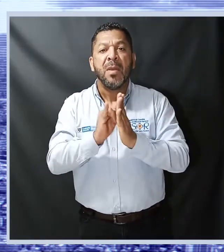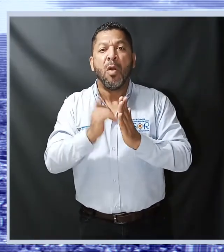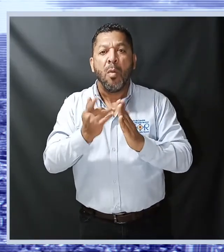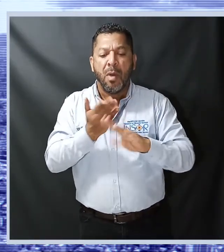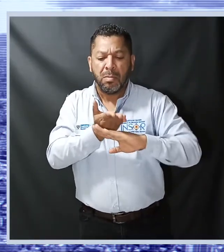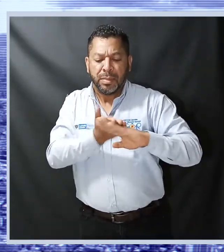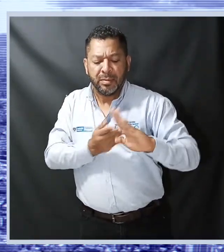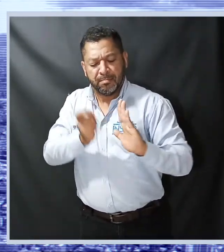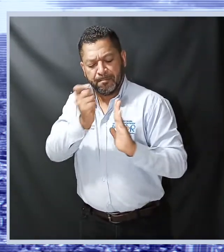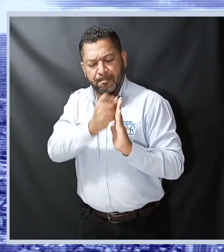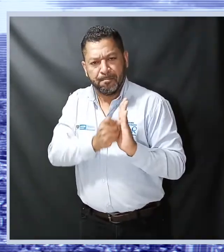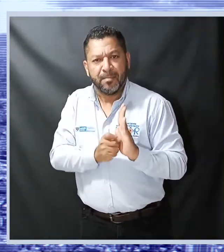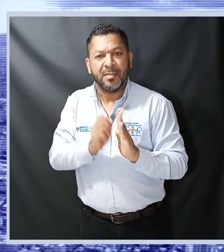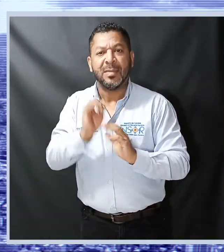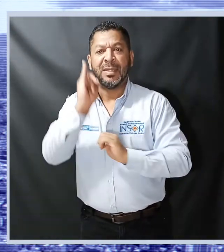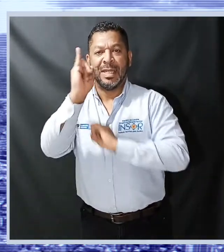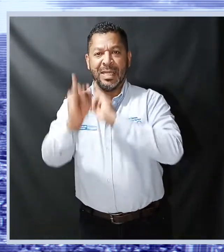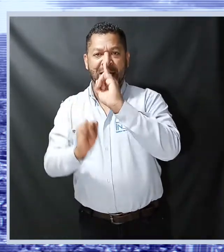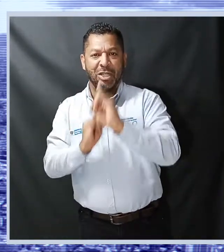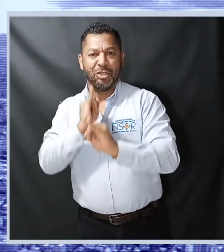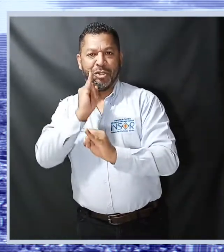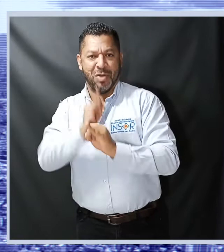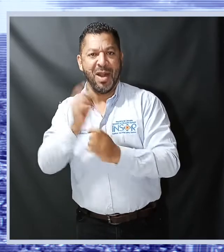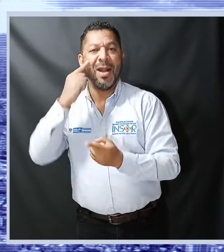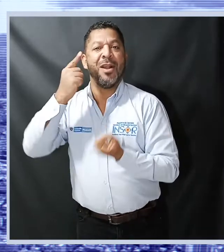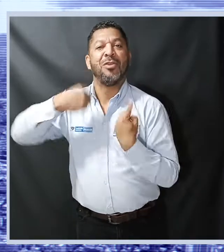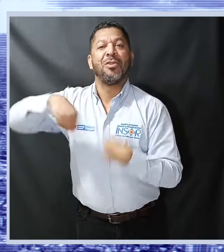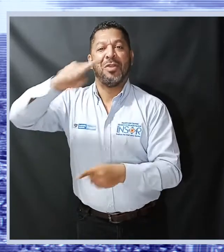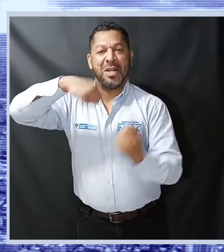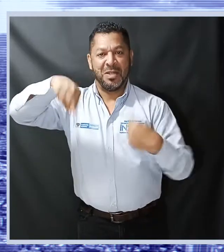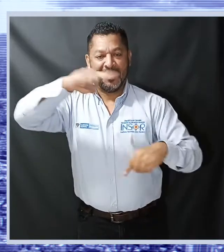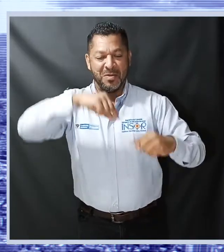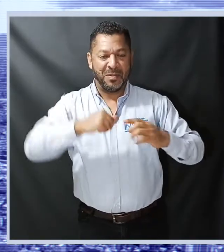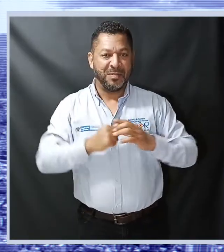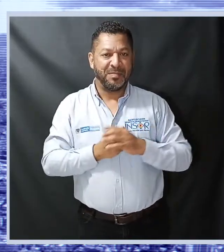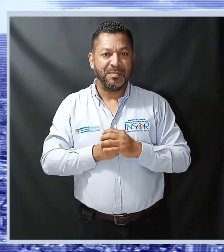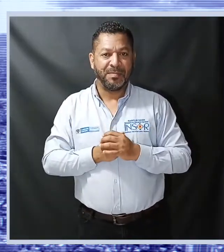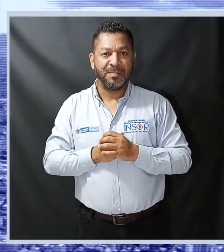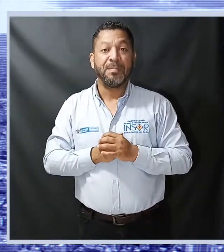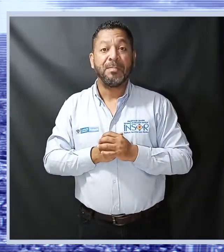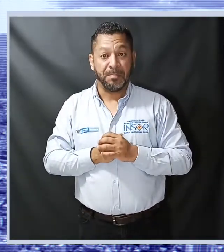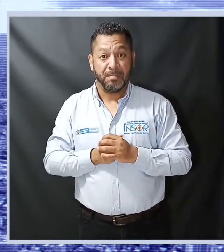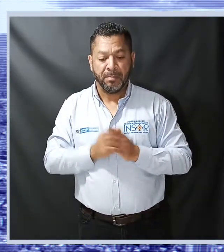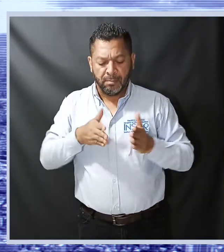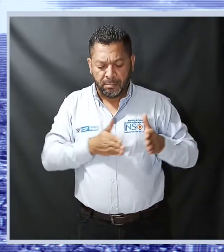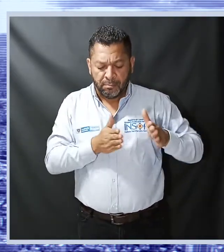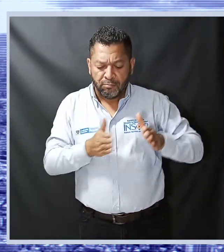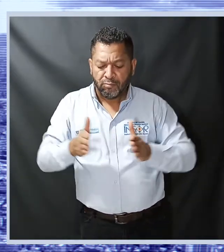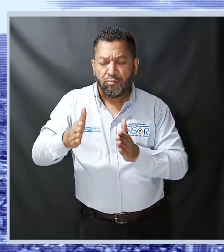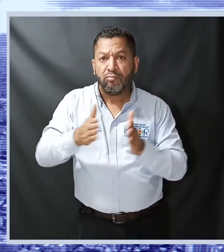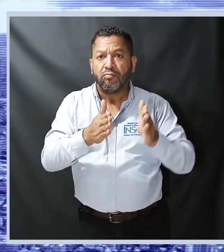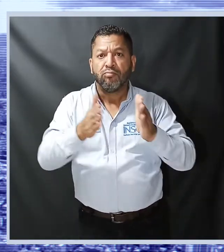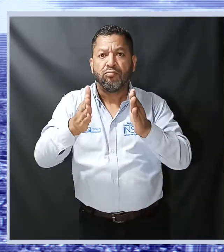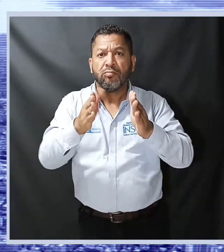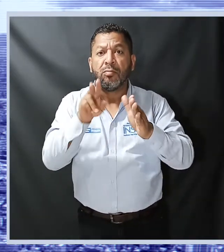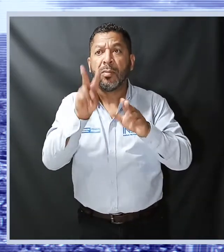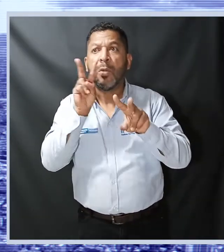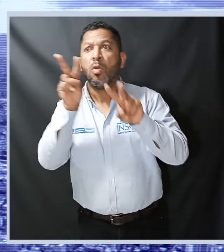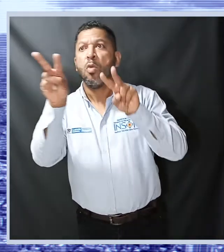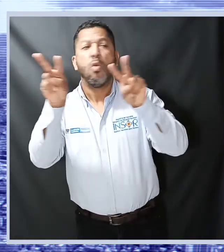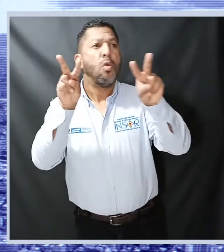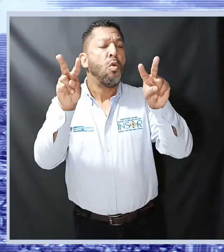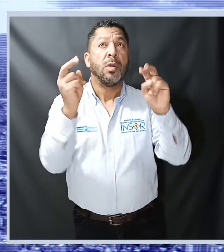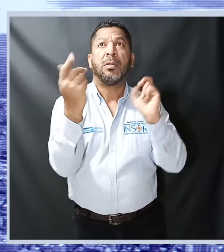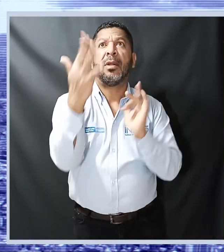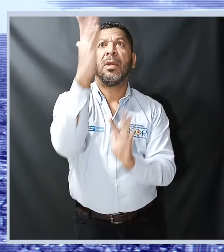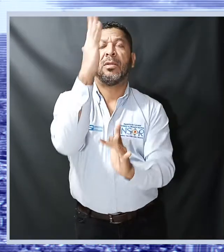y los requerimientos del turismo a nivel internacional. En este sendero se puede